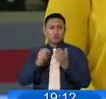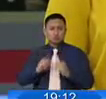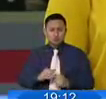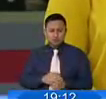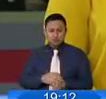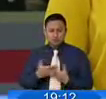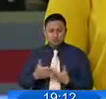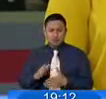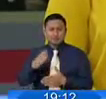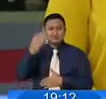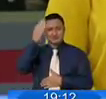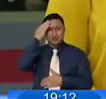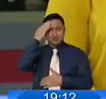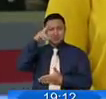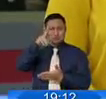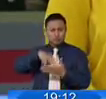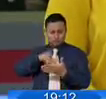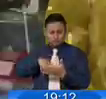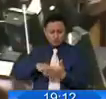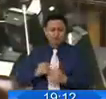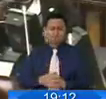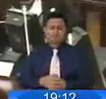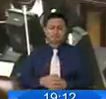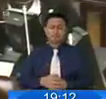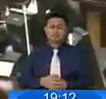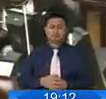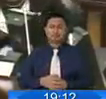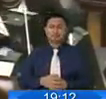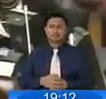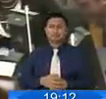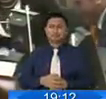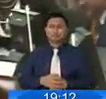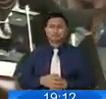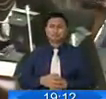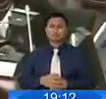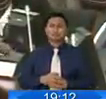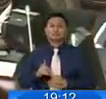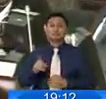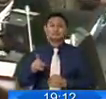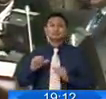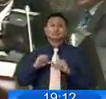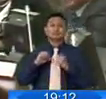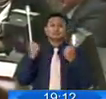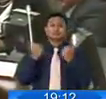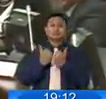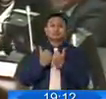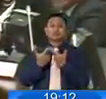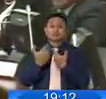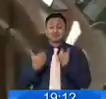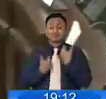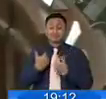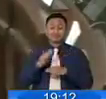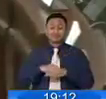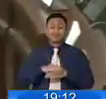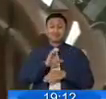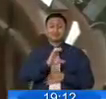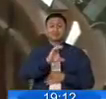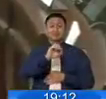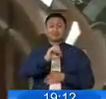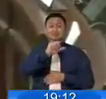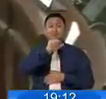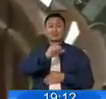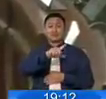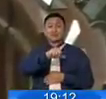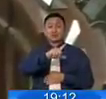abocar conocimiento de la decisión. En la Asamblea hay satisfacción luego de que el CAL dio paso para el inicio